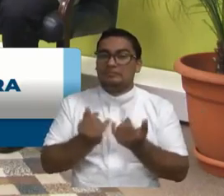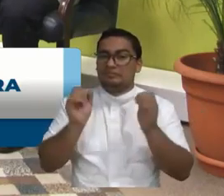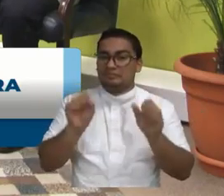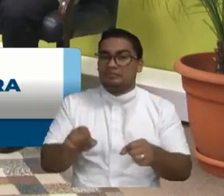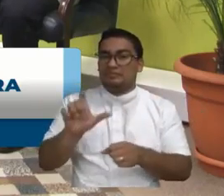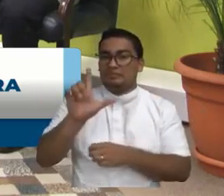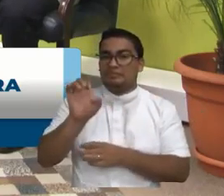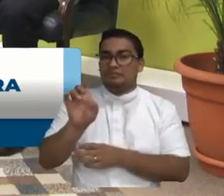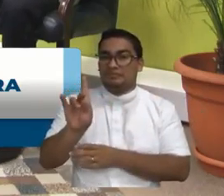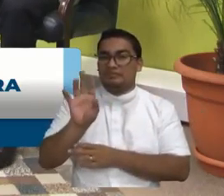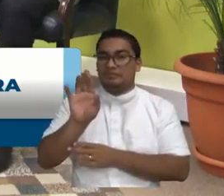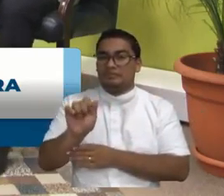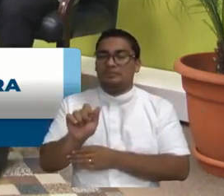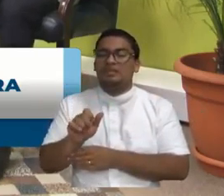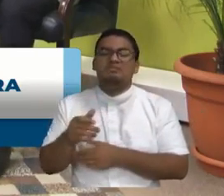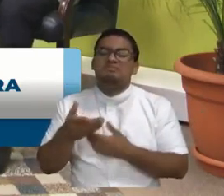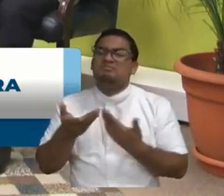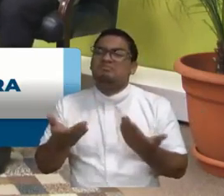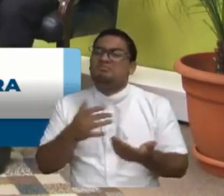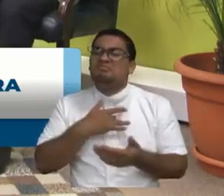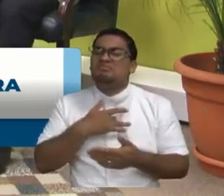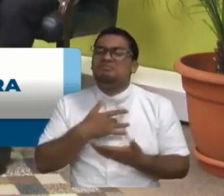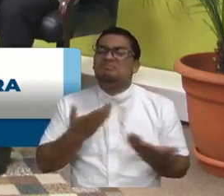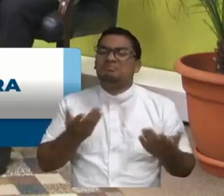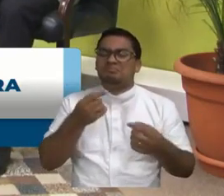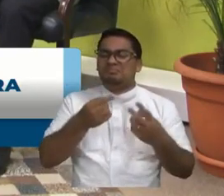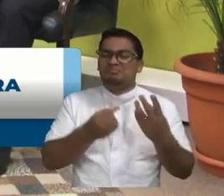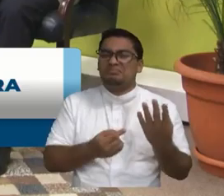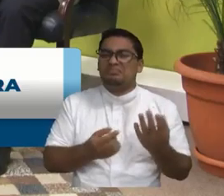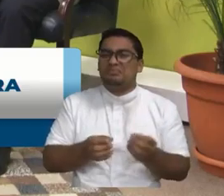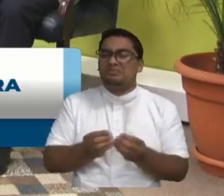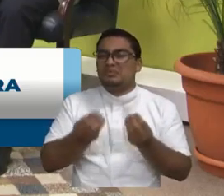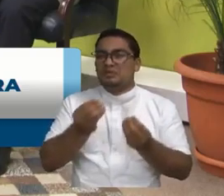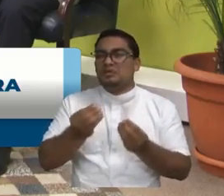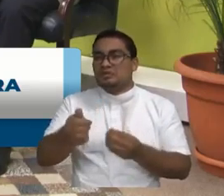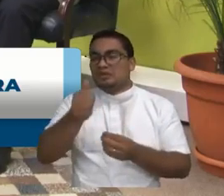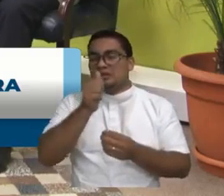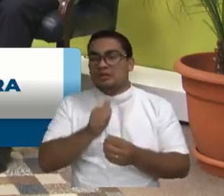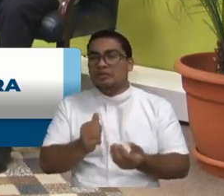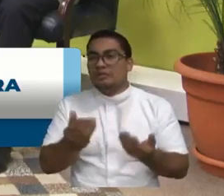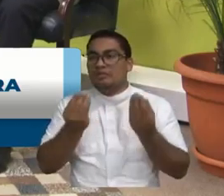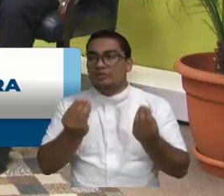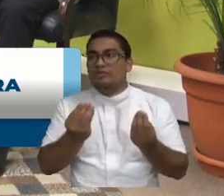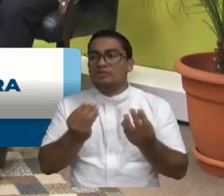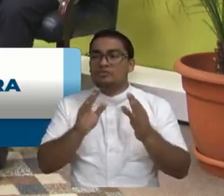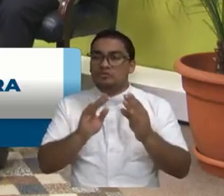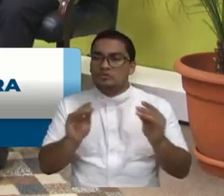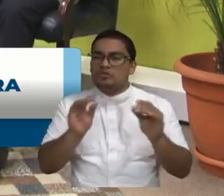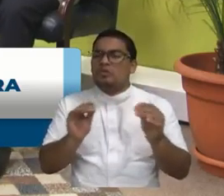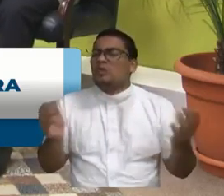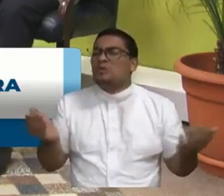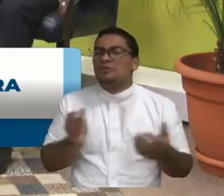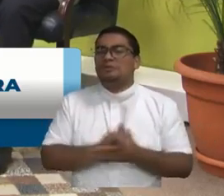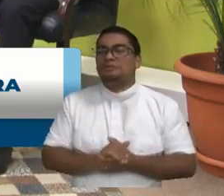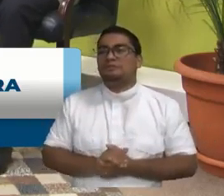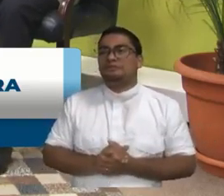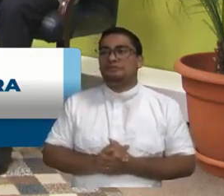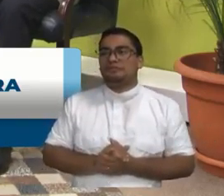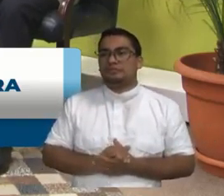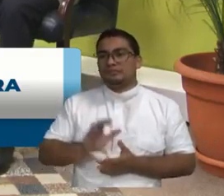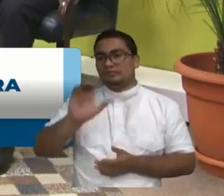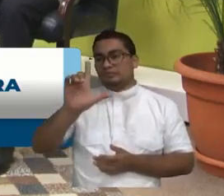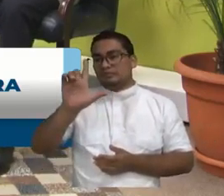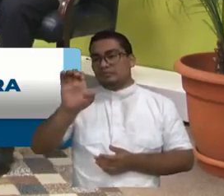lepra? ¿Qué condiciones tienen que haber? ¿Mucha agua, mucha humedad? ¿Qué tiene que haber, doctor? A pesar de que la lepra es